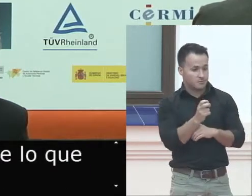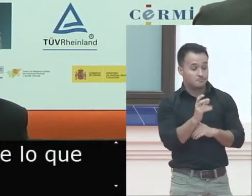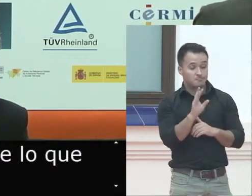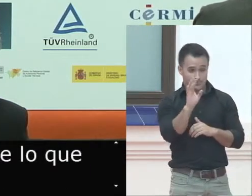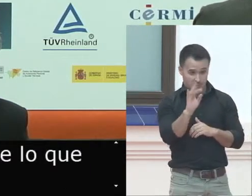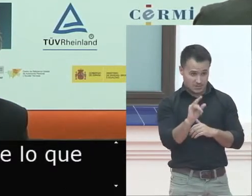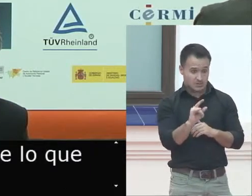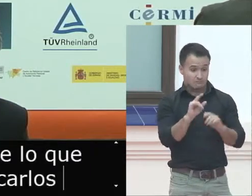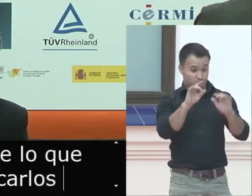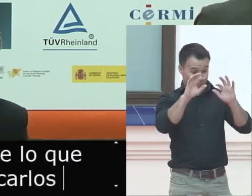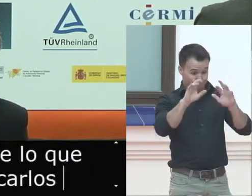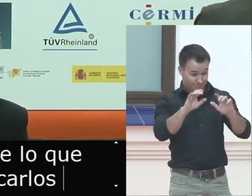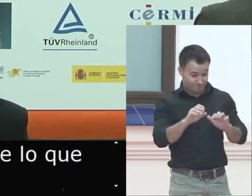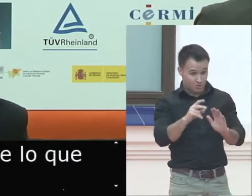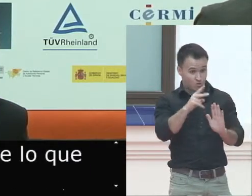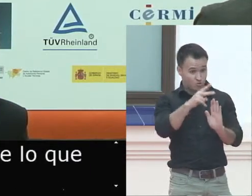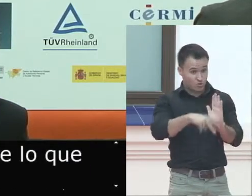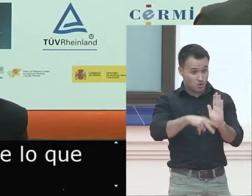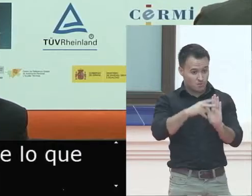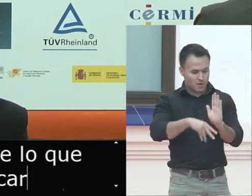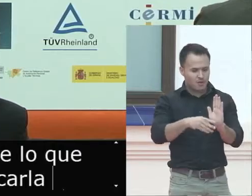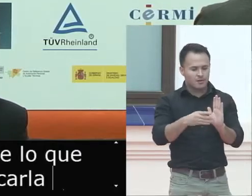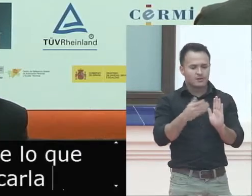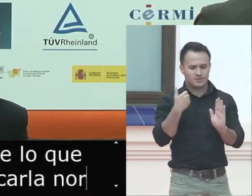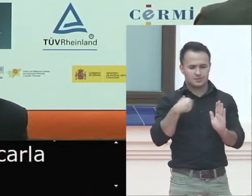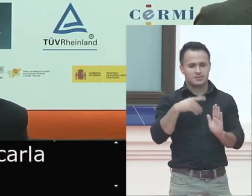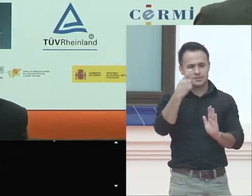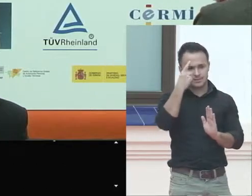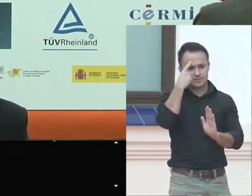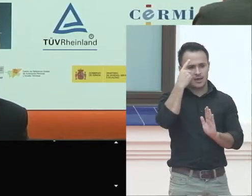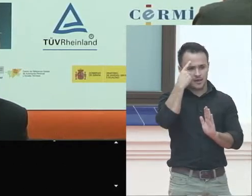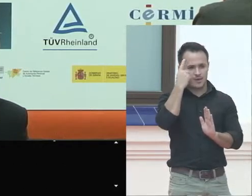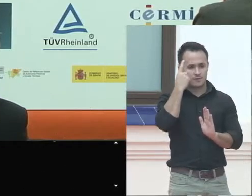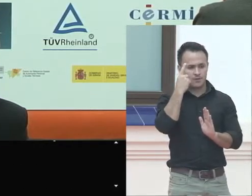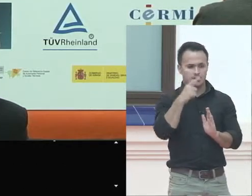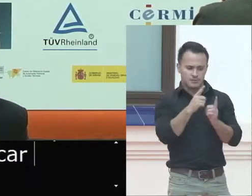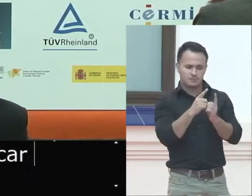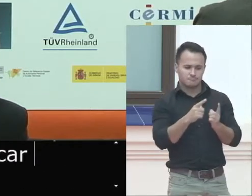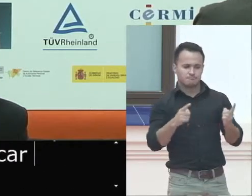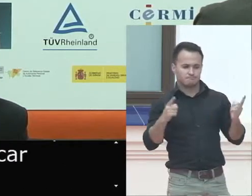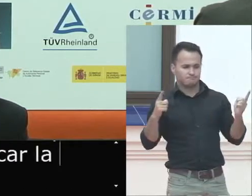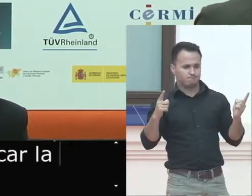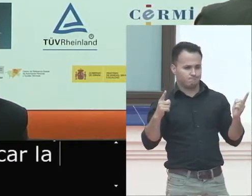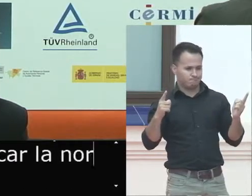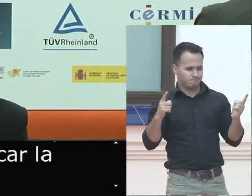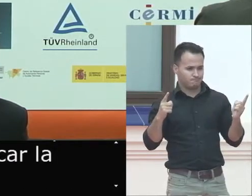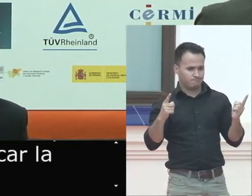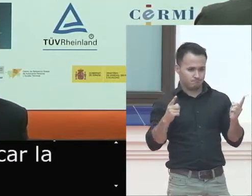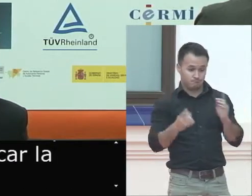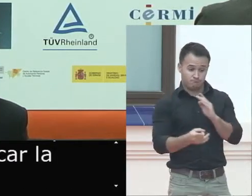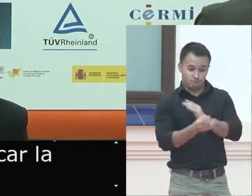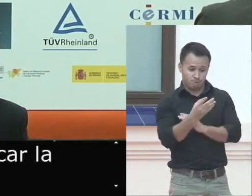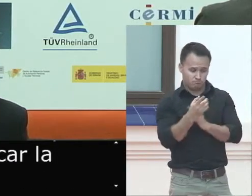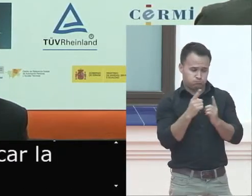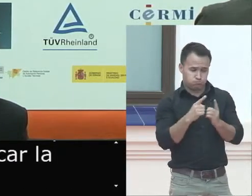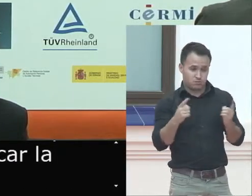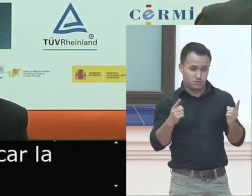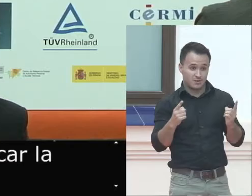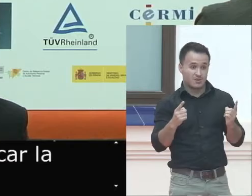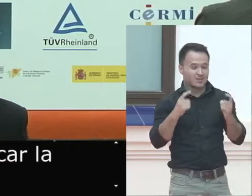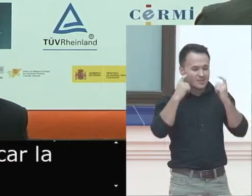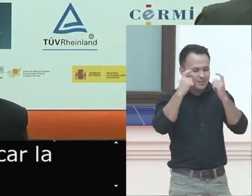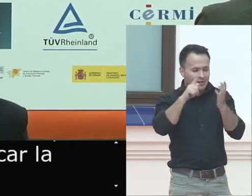se redactó la norma, y sabiendo cómo sabíamos que se estaba tardando tiempo y se iba a tardar tiempo en aplicar, es utilizar un